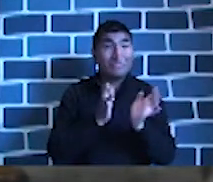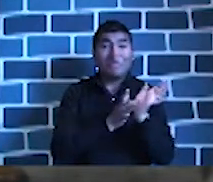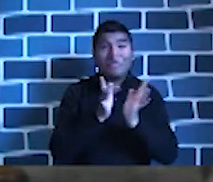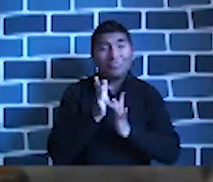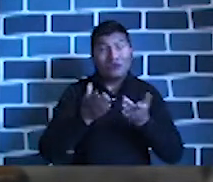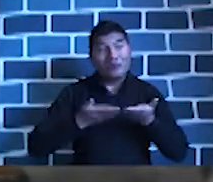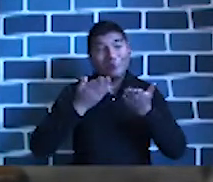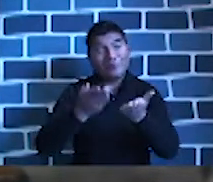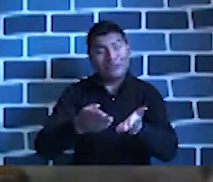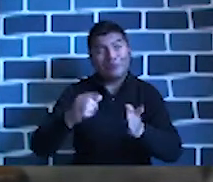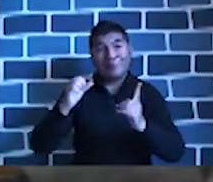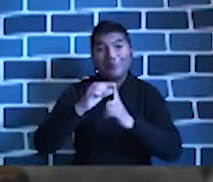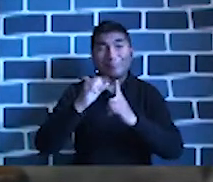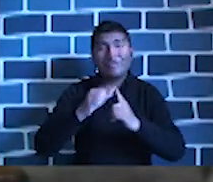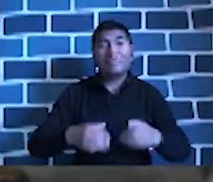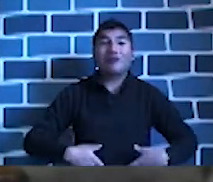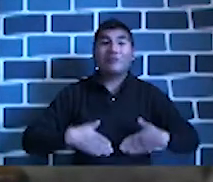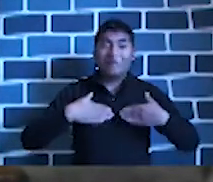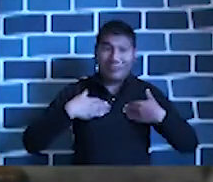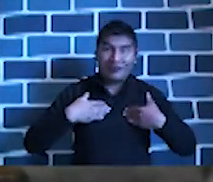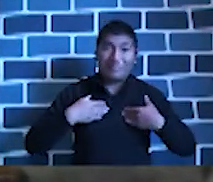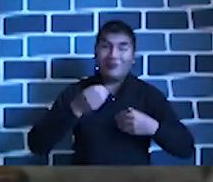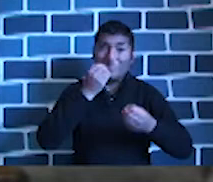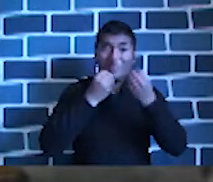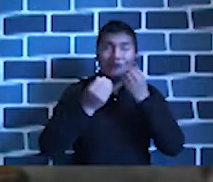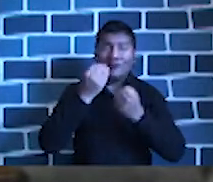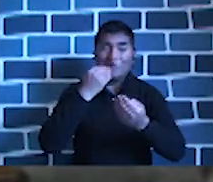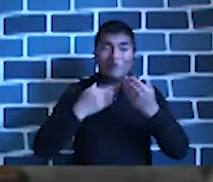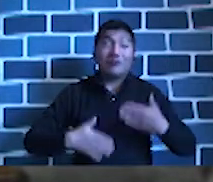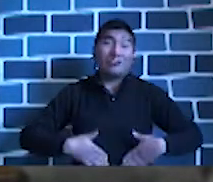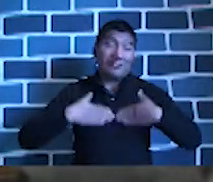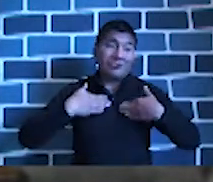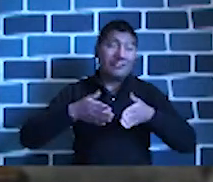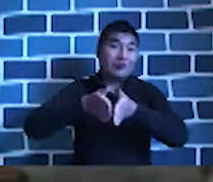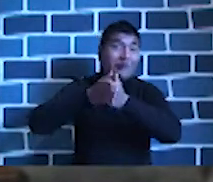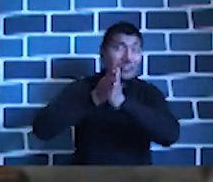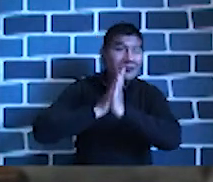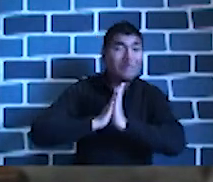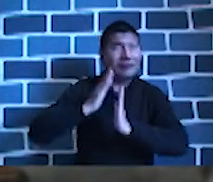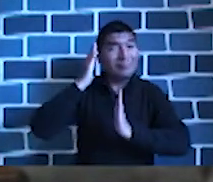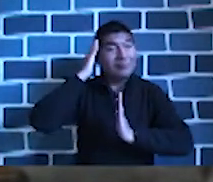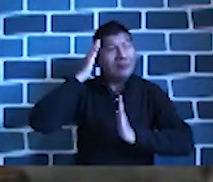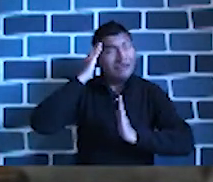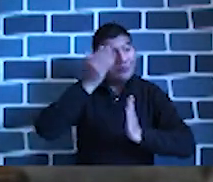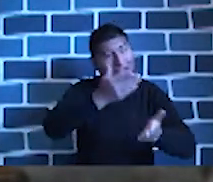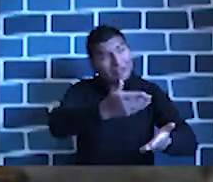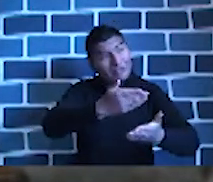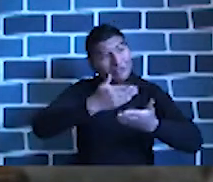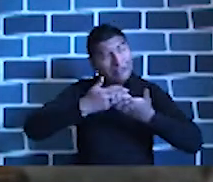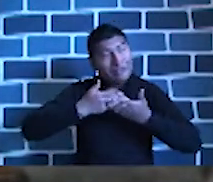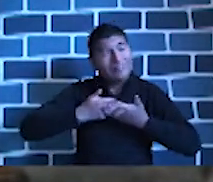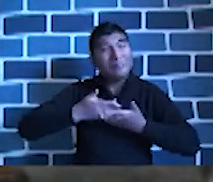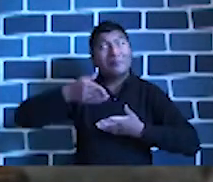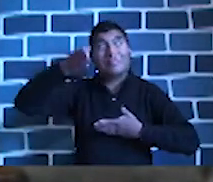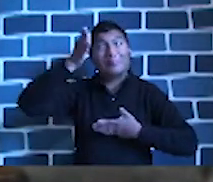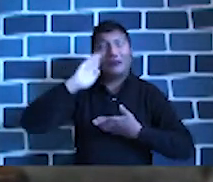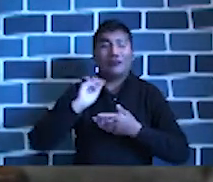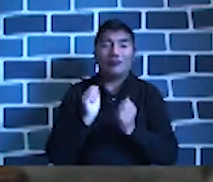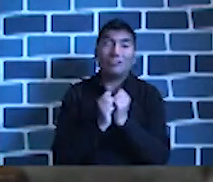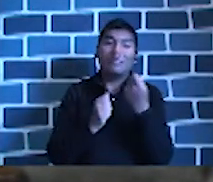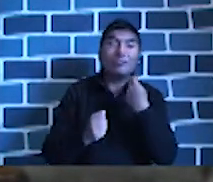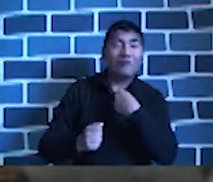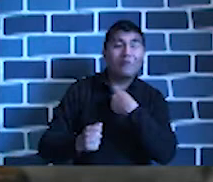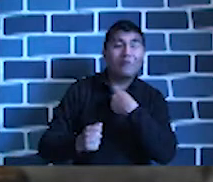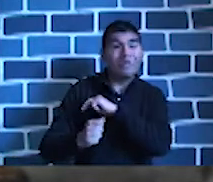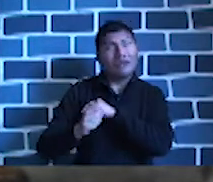como palabra viva, como alimento de vida, pidámosle que sepamos acogerlo como el Dios con nosotros